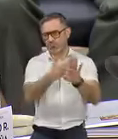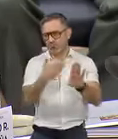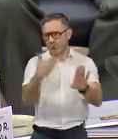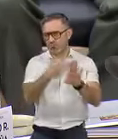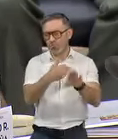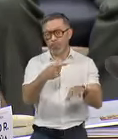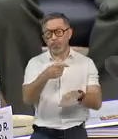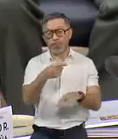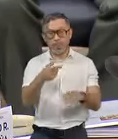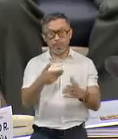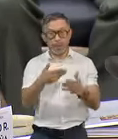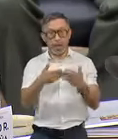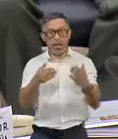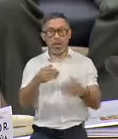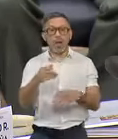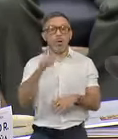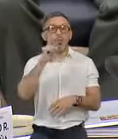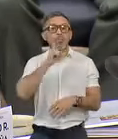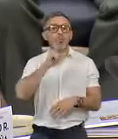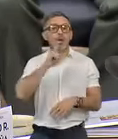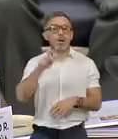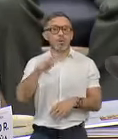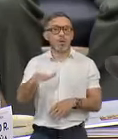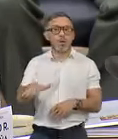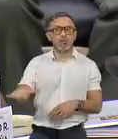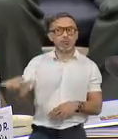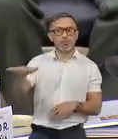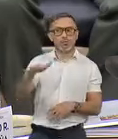que por cierto a las mujeres del pueblo ya están